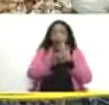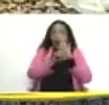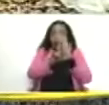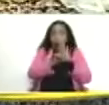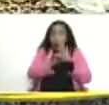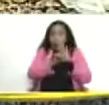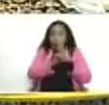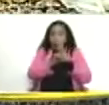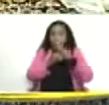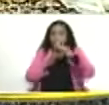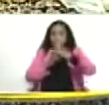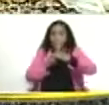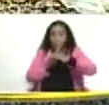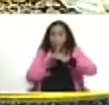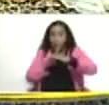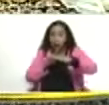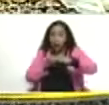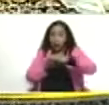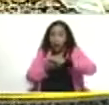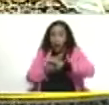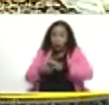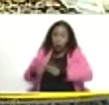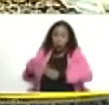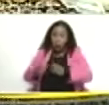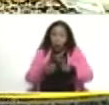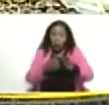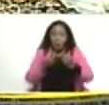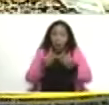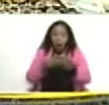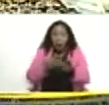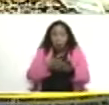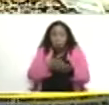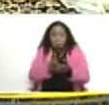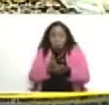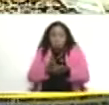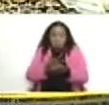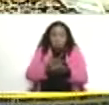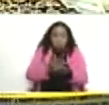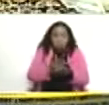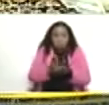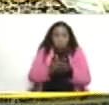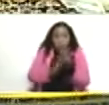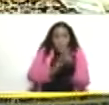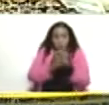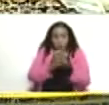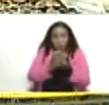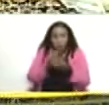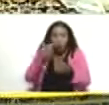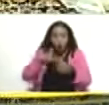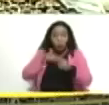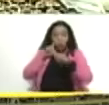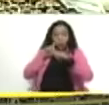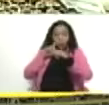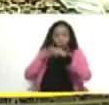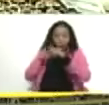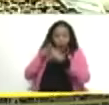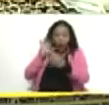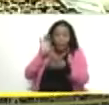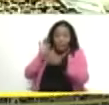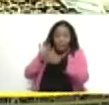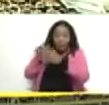cortando acceso a rutas para su evasión y escape. Hemos ido desarticulando sus